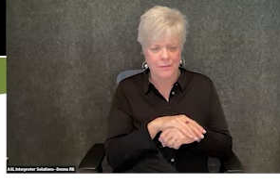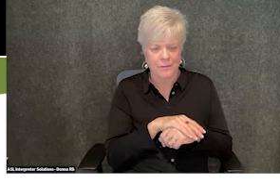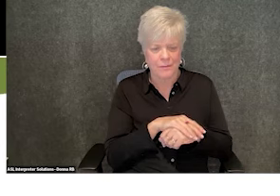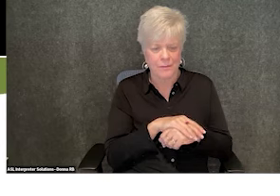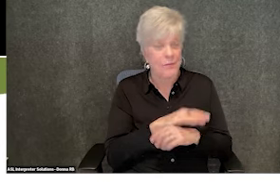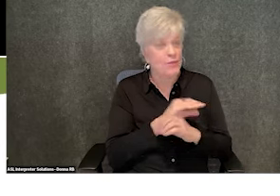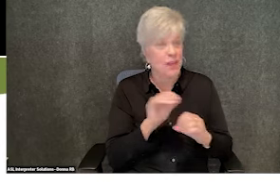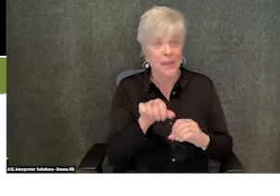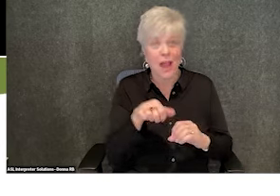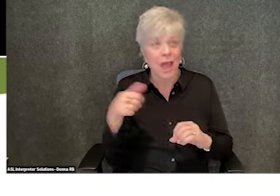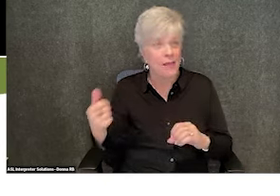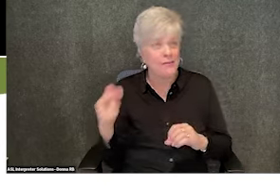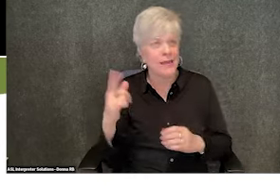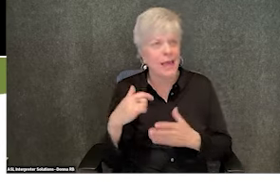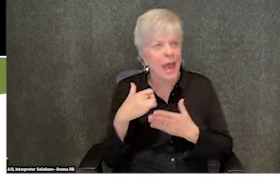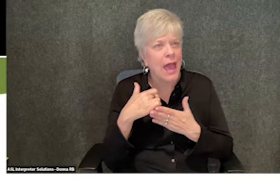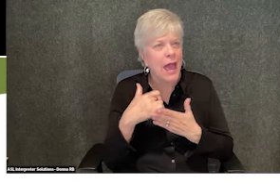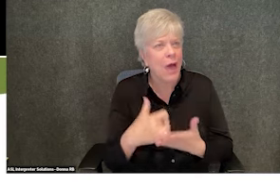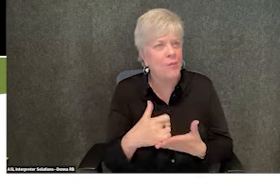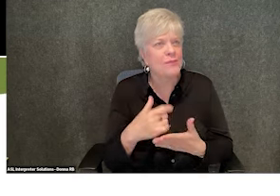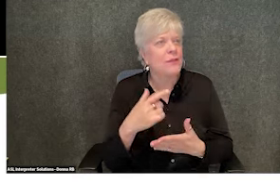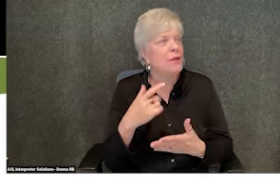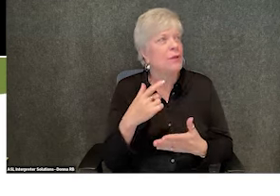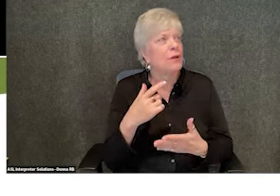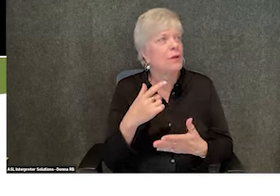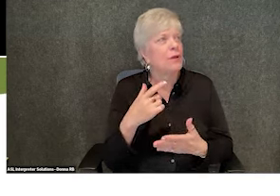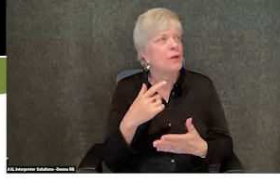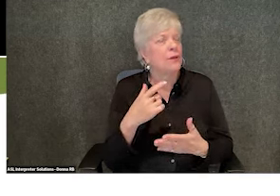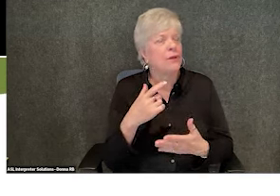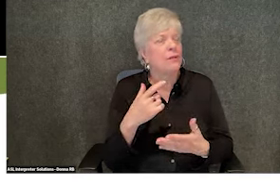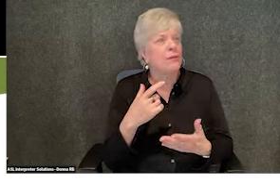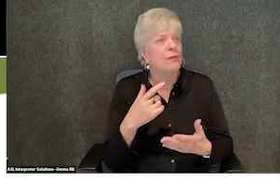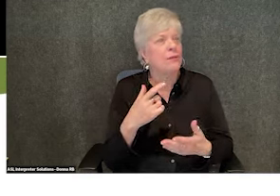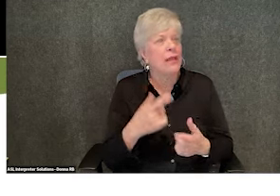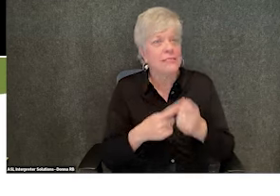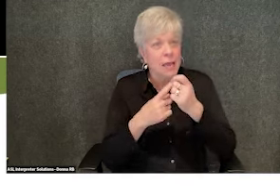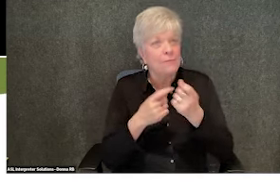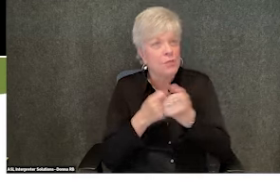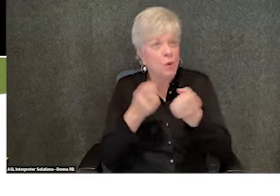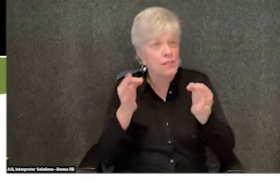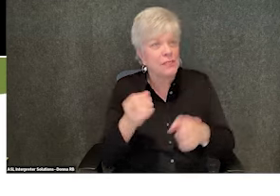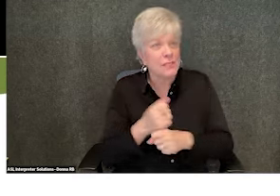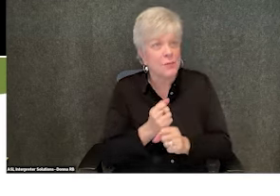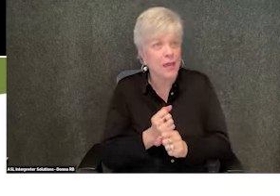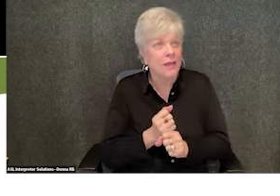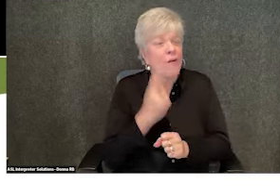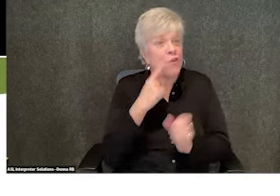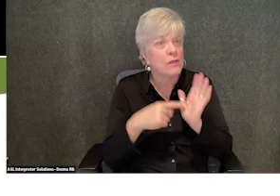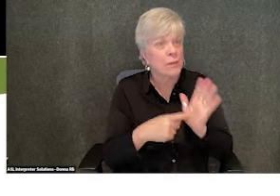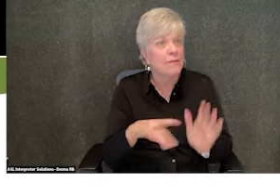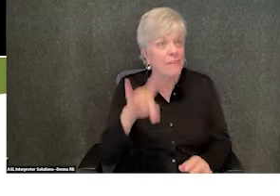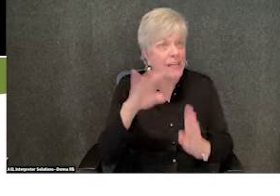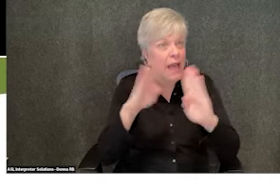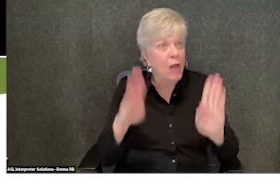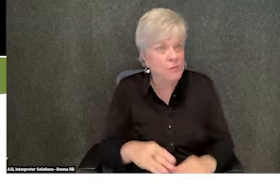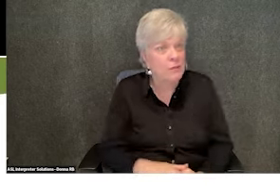cosas. Hay muchas decisiones que tomar que no son económicos o no son de salud. Por ejemplo, para muchas personas,